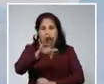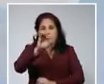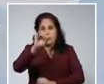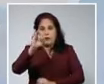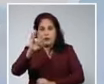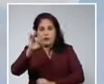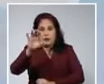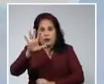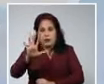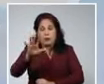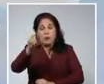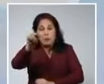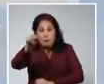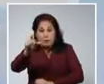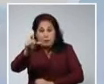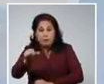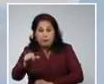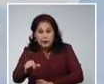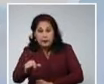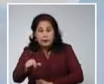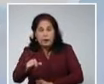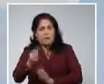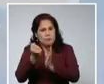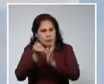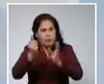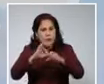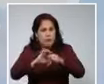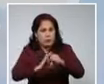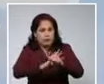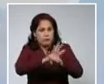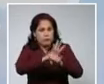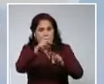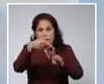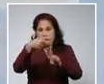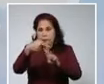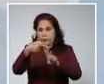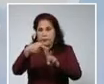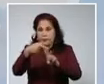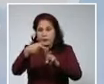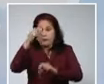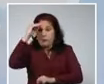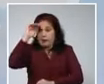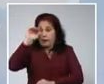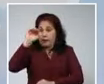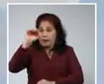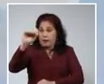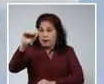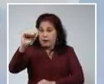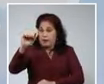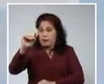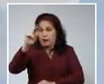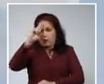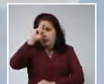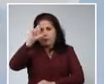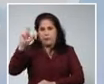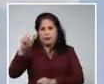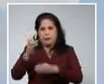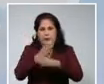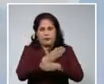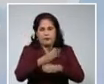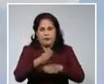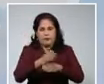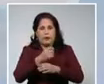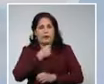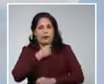4.575 personas con el diagnóstico de COVID positivo ingresados en nuestras unidades de salud. Estamos hablando